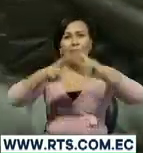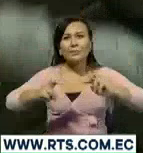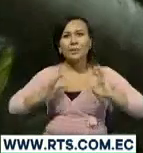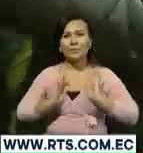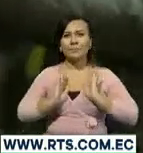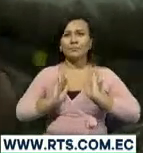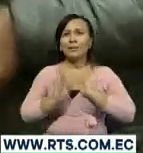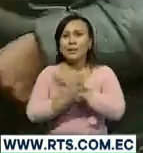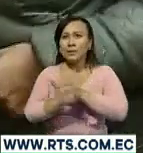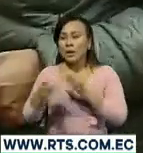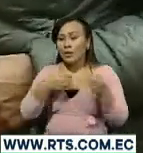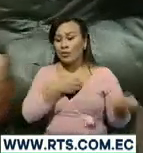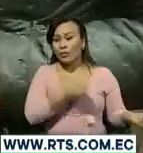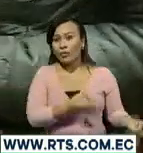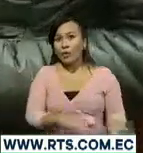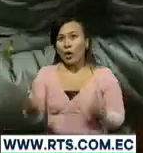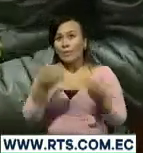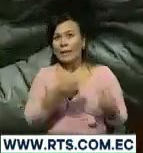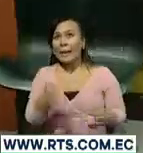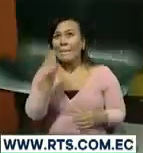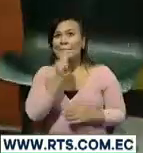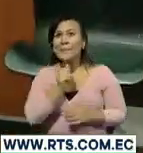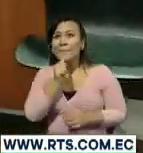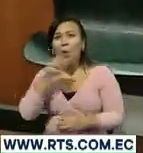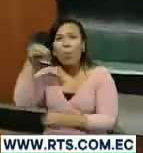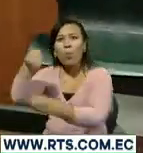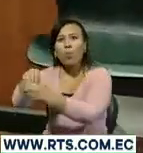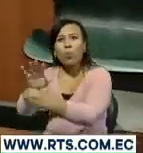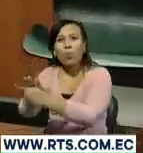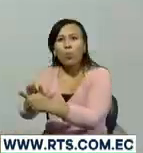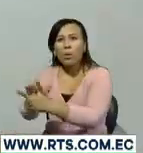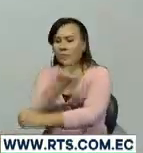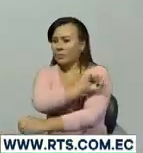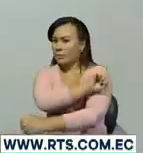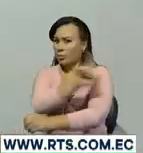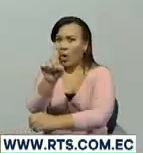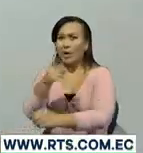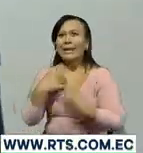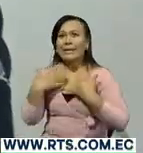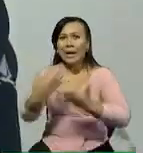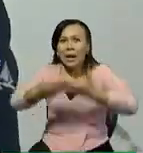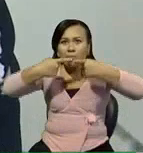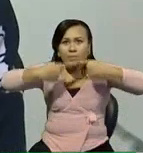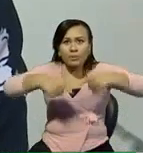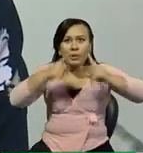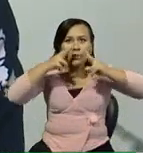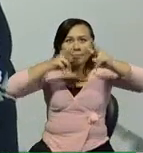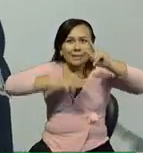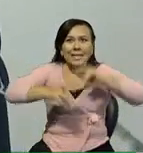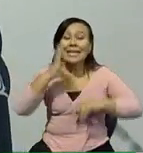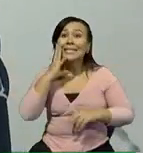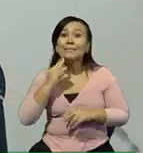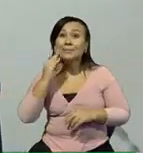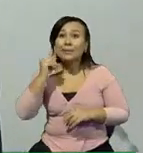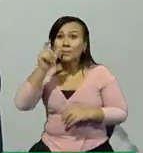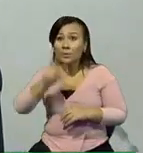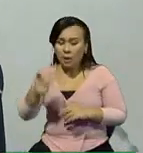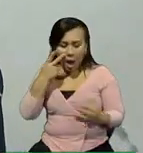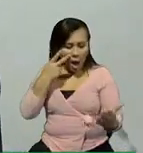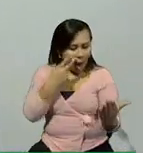de revisar la información desclasificada que el Estado entregó a los familiares. Ellos sean los que valoren si es información